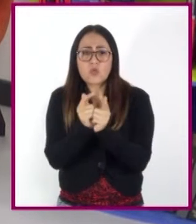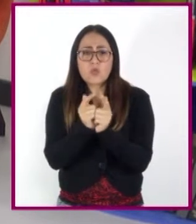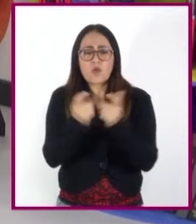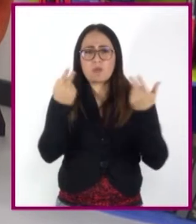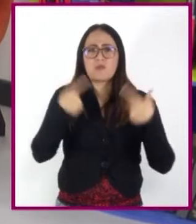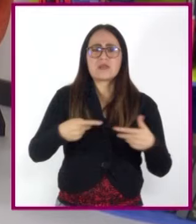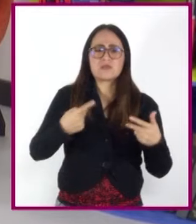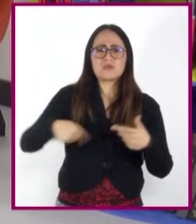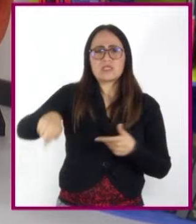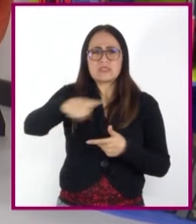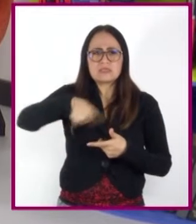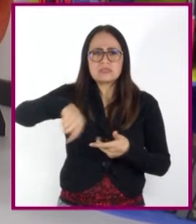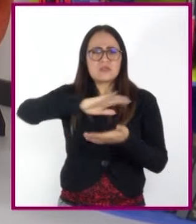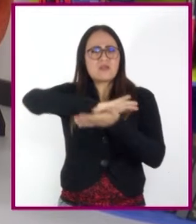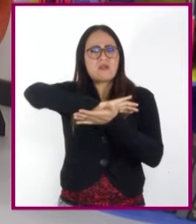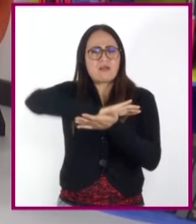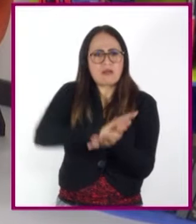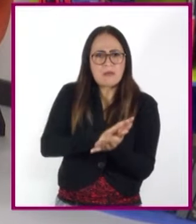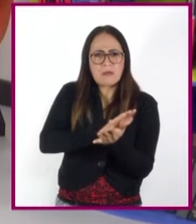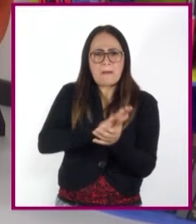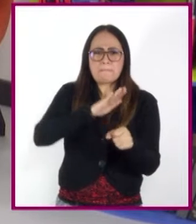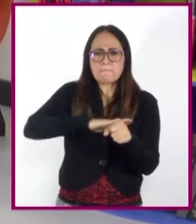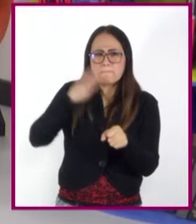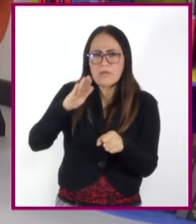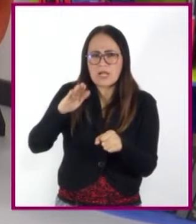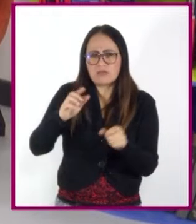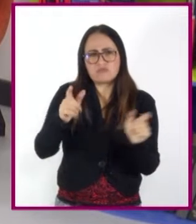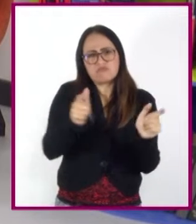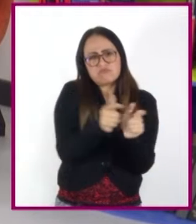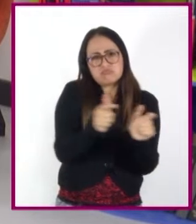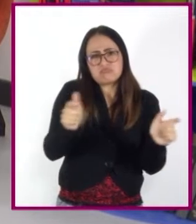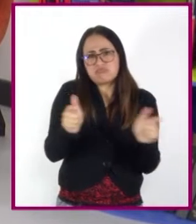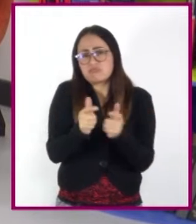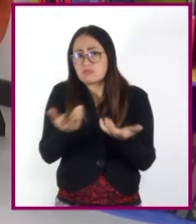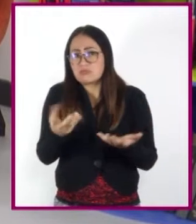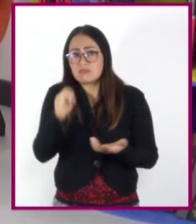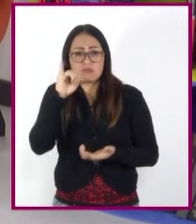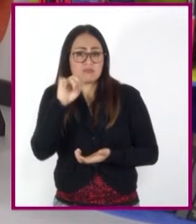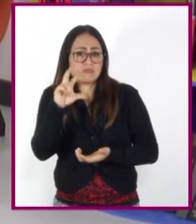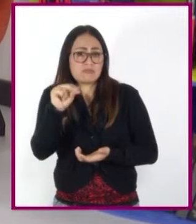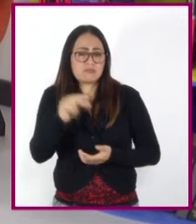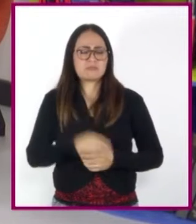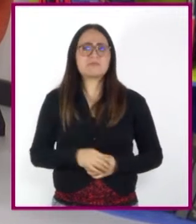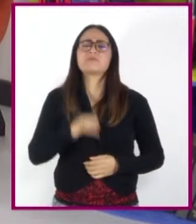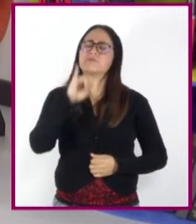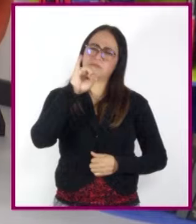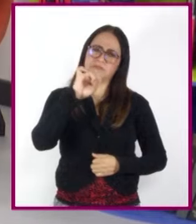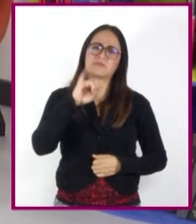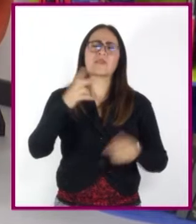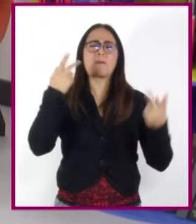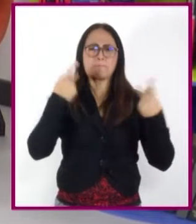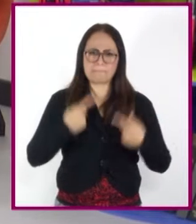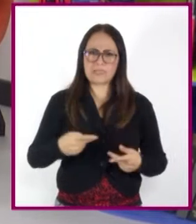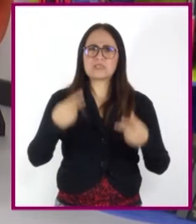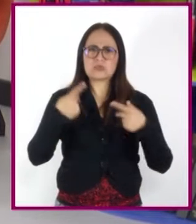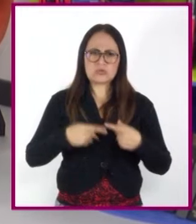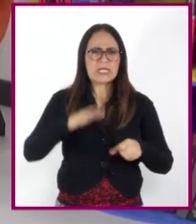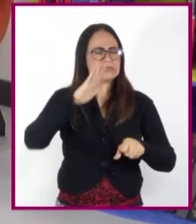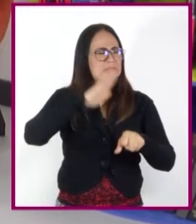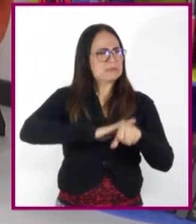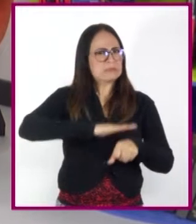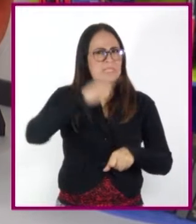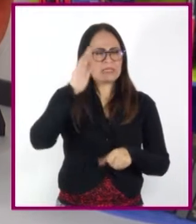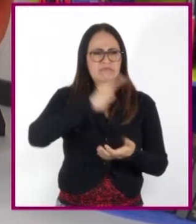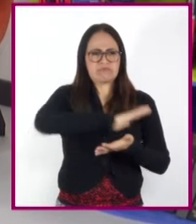ven discriminados en mayor medida que en otros. Pues sí, es verdad que hay personas que son más discriminadas